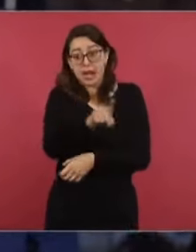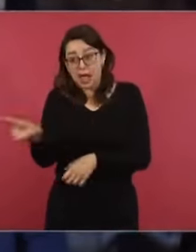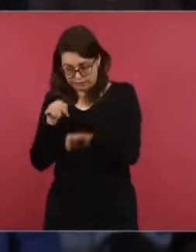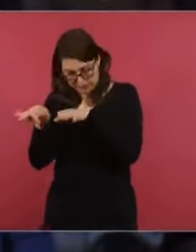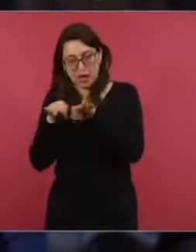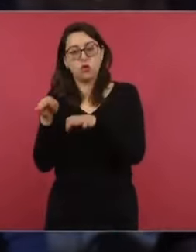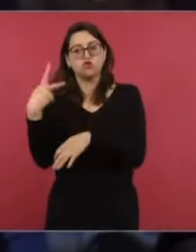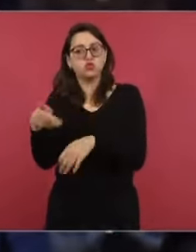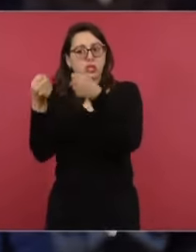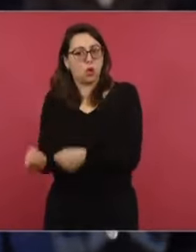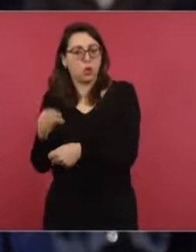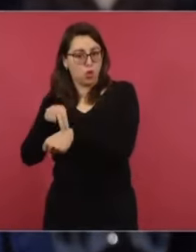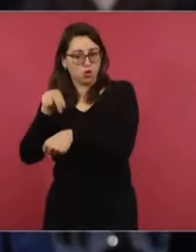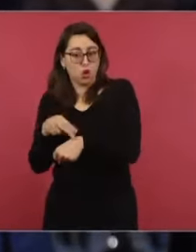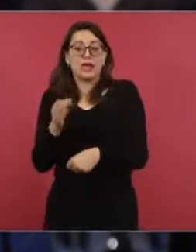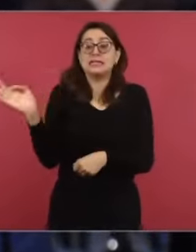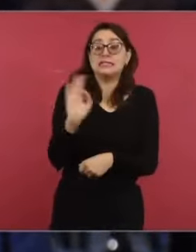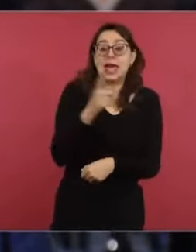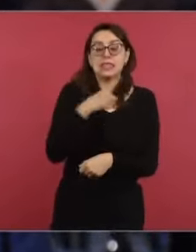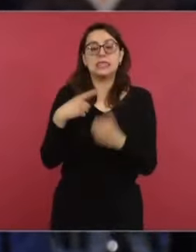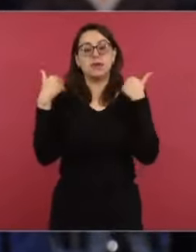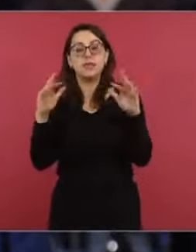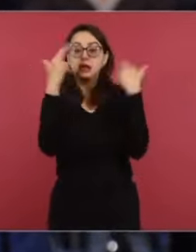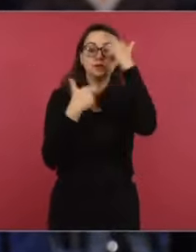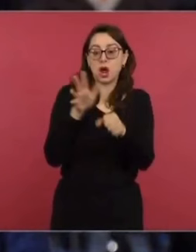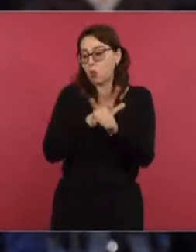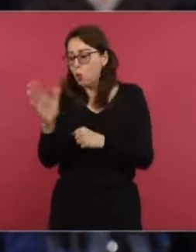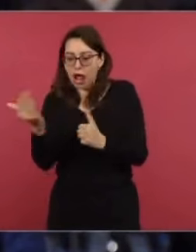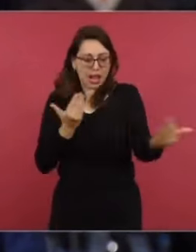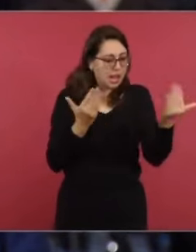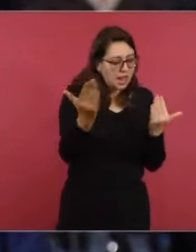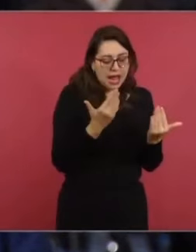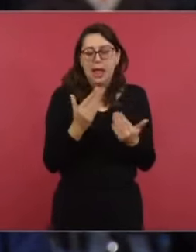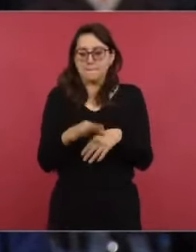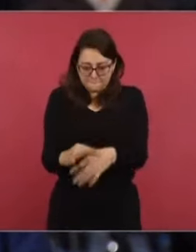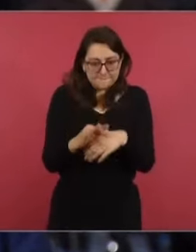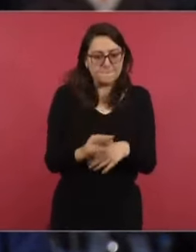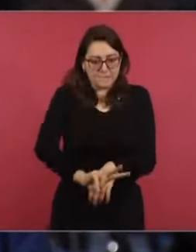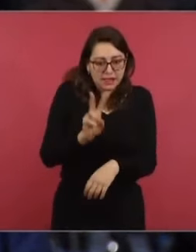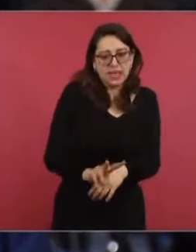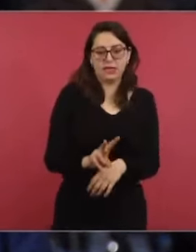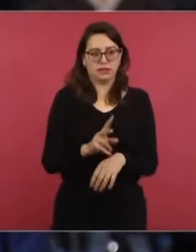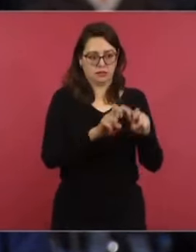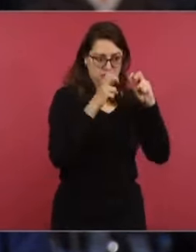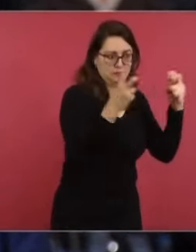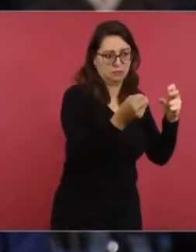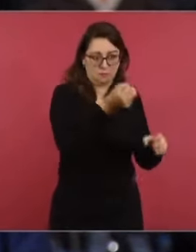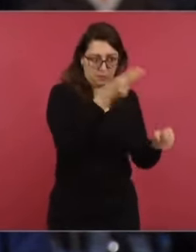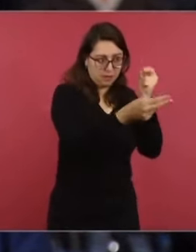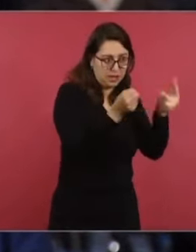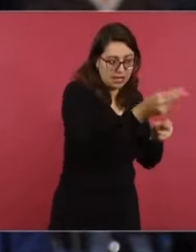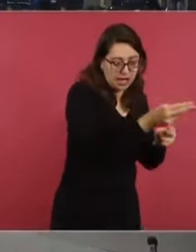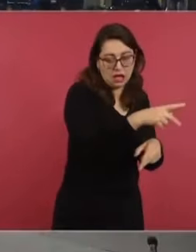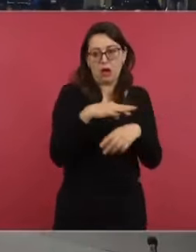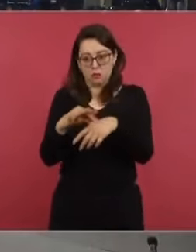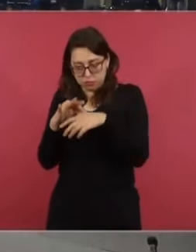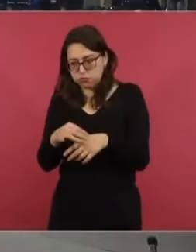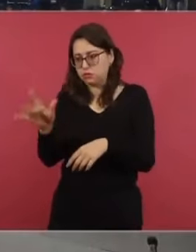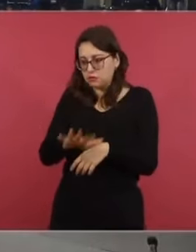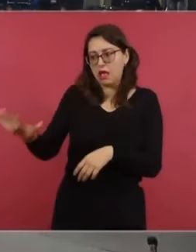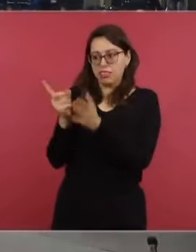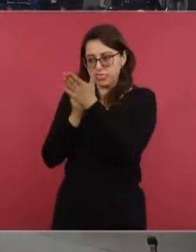fideicomiso por fideicomiso, para ver cuál pudiera estar privilegiando a algunos de los elementos, y cuáles pudieran estar afectando realmente a los trabajadores. Una real revisión para saber cuáles realmente sí pudieran estar afectando Sí, es un trabajo de